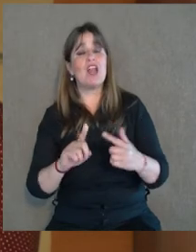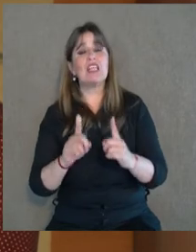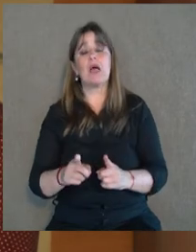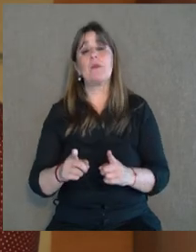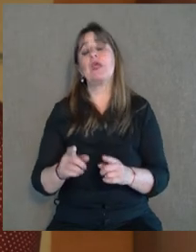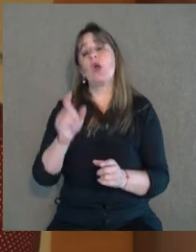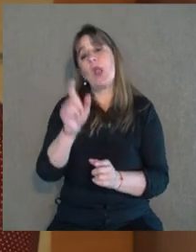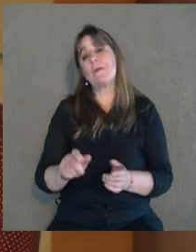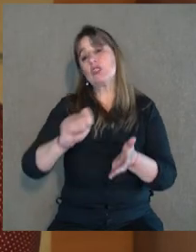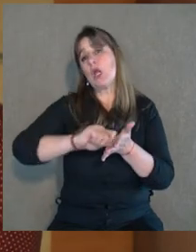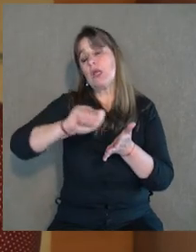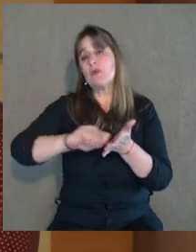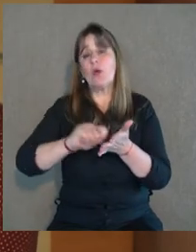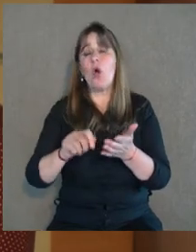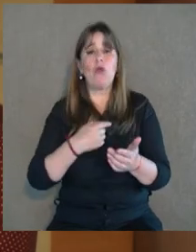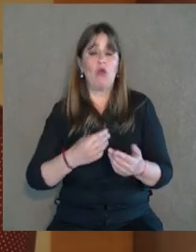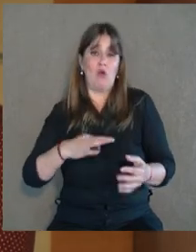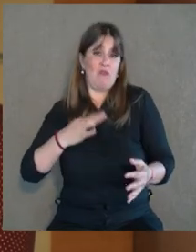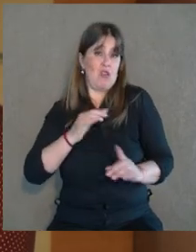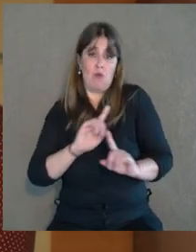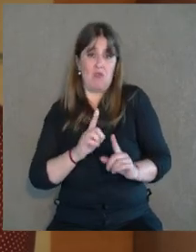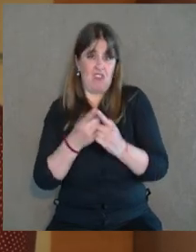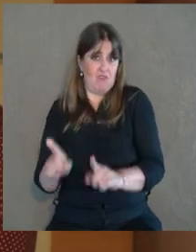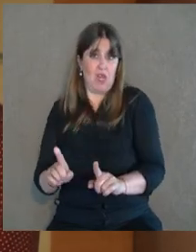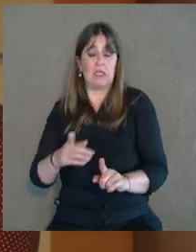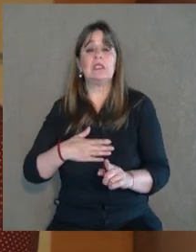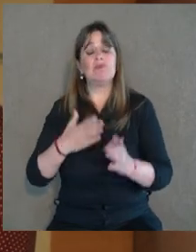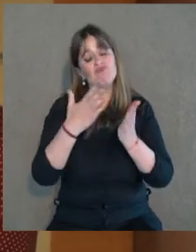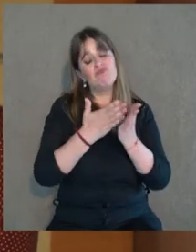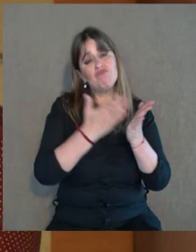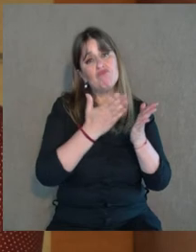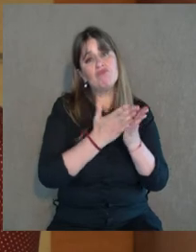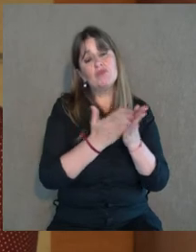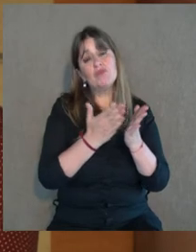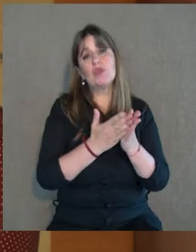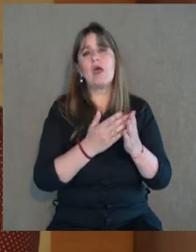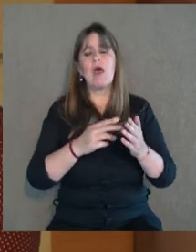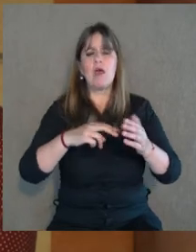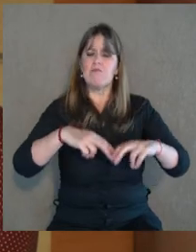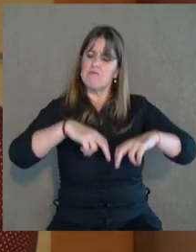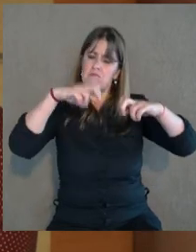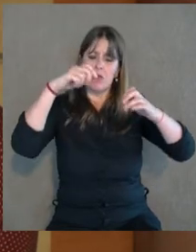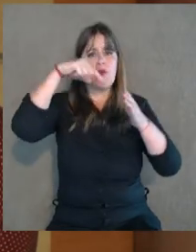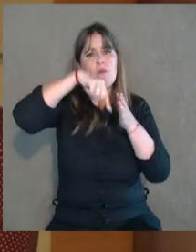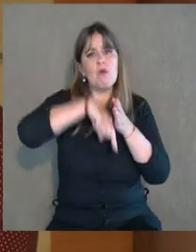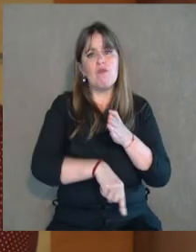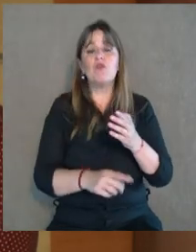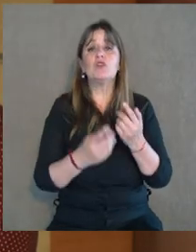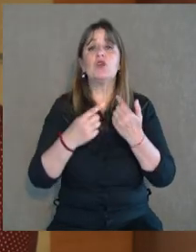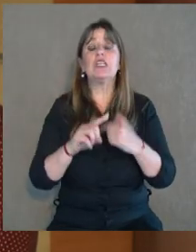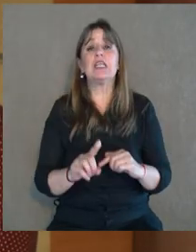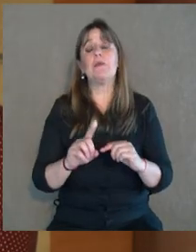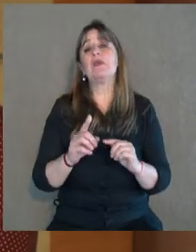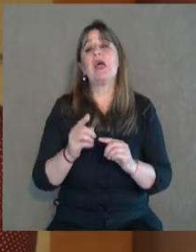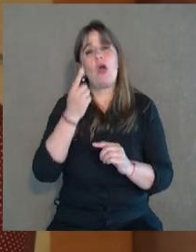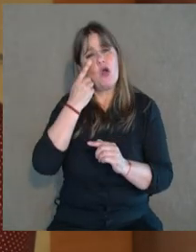vivo demasiado distinto por supuesto hay más que estudiar uno tiene que conocer también a fondo la parte de la orquesta para poder interactuar con ella